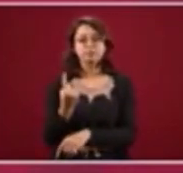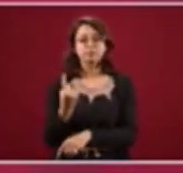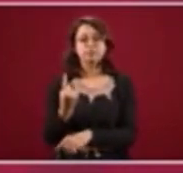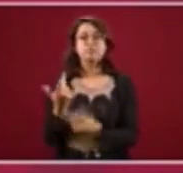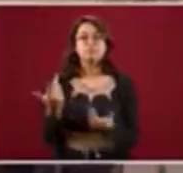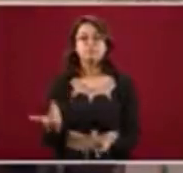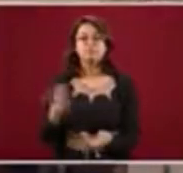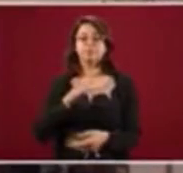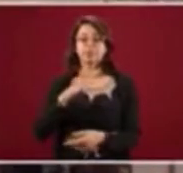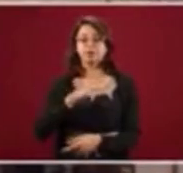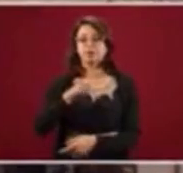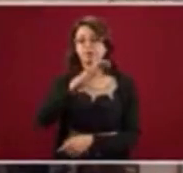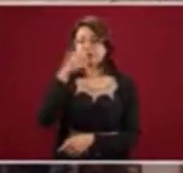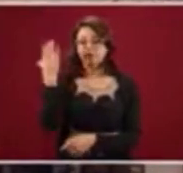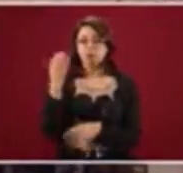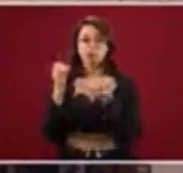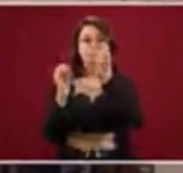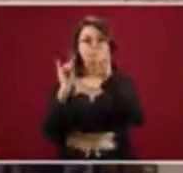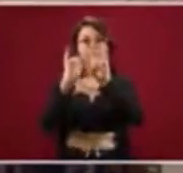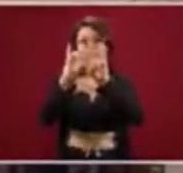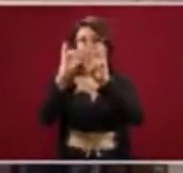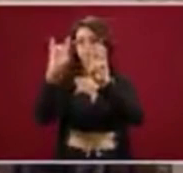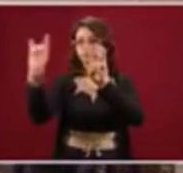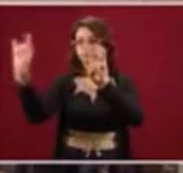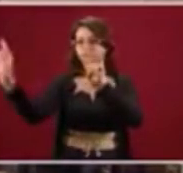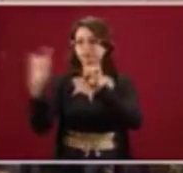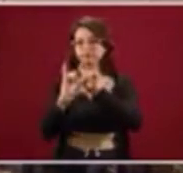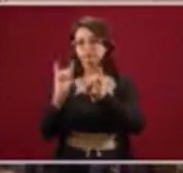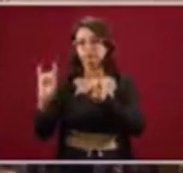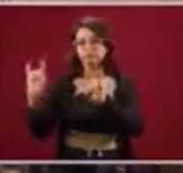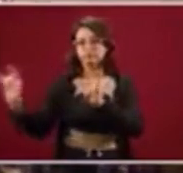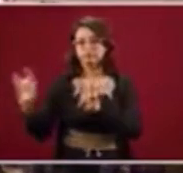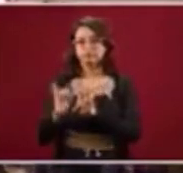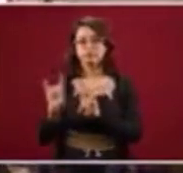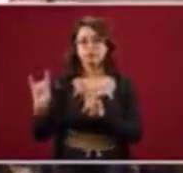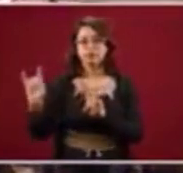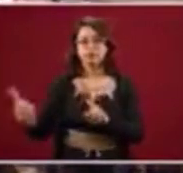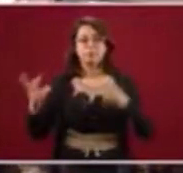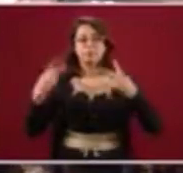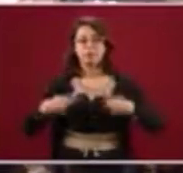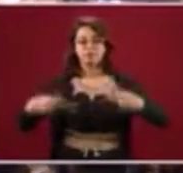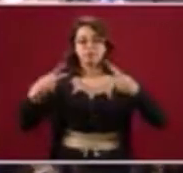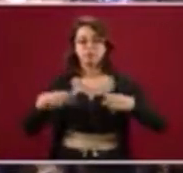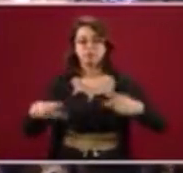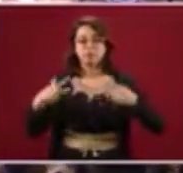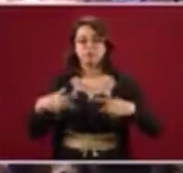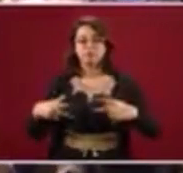están las fotografías de los revolucionarios